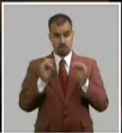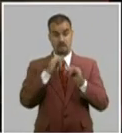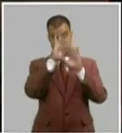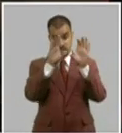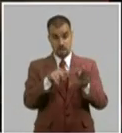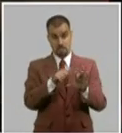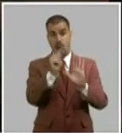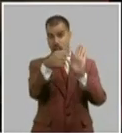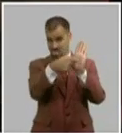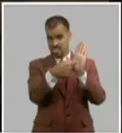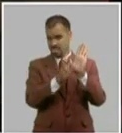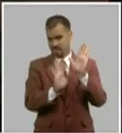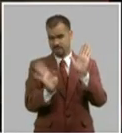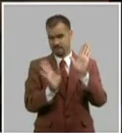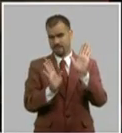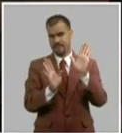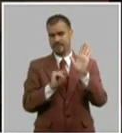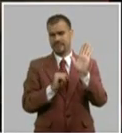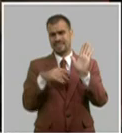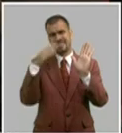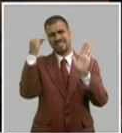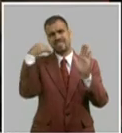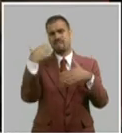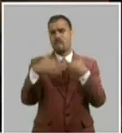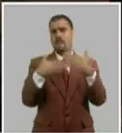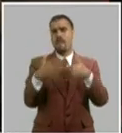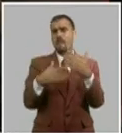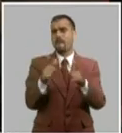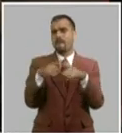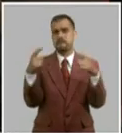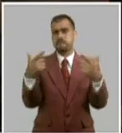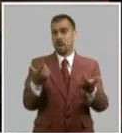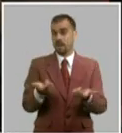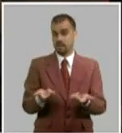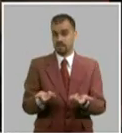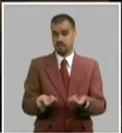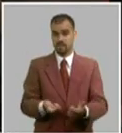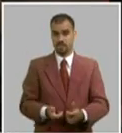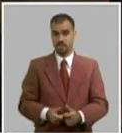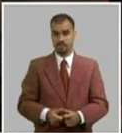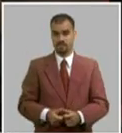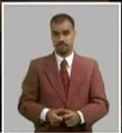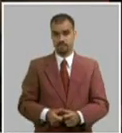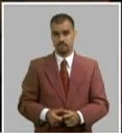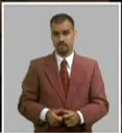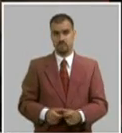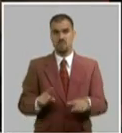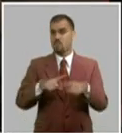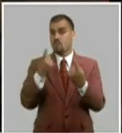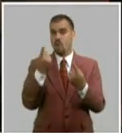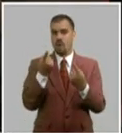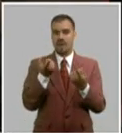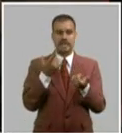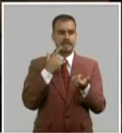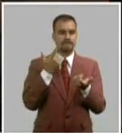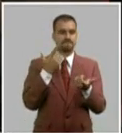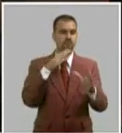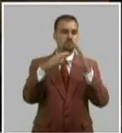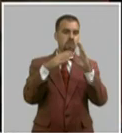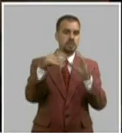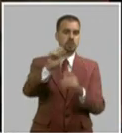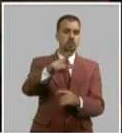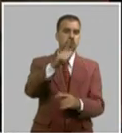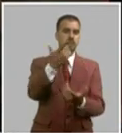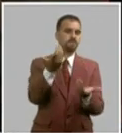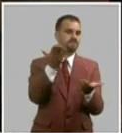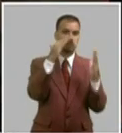central, que tantos problemas se dan por esa falta de comunicación social. Creo